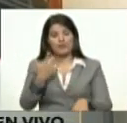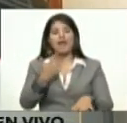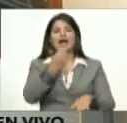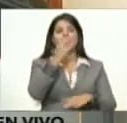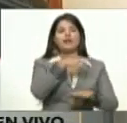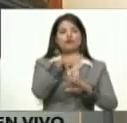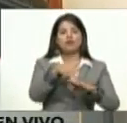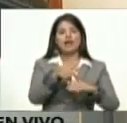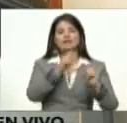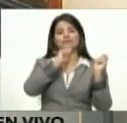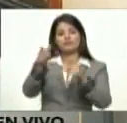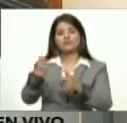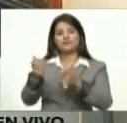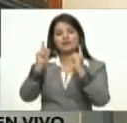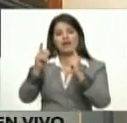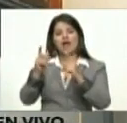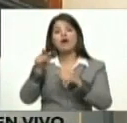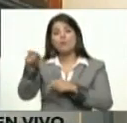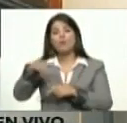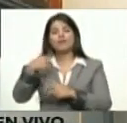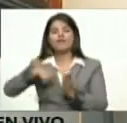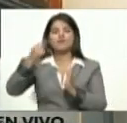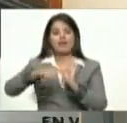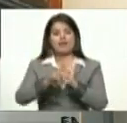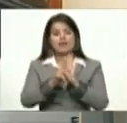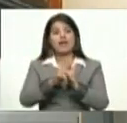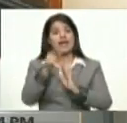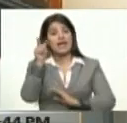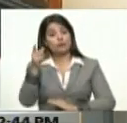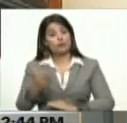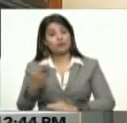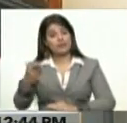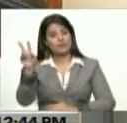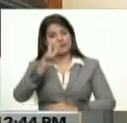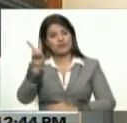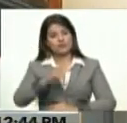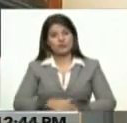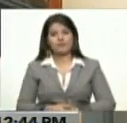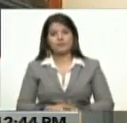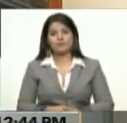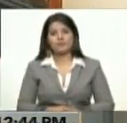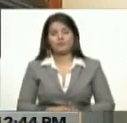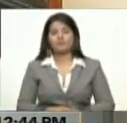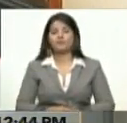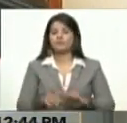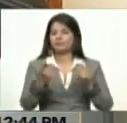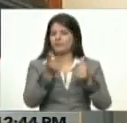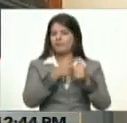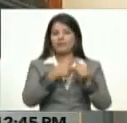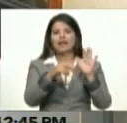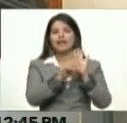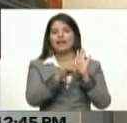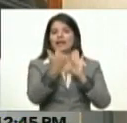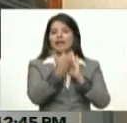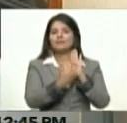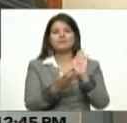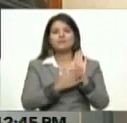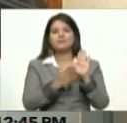de inmensa importancia para el país. La primera de esas leyes es la